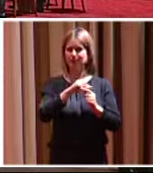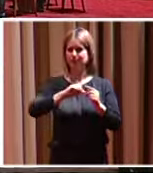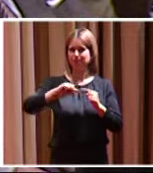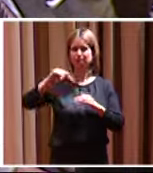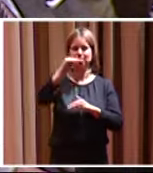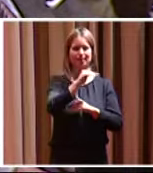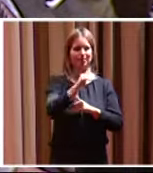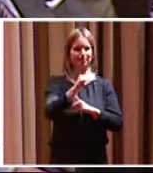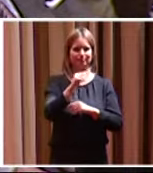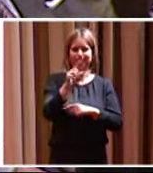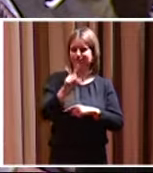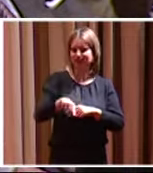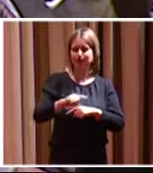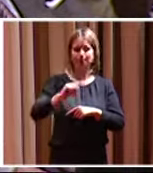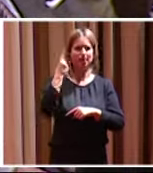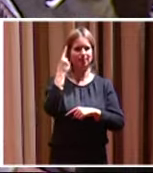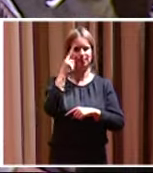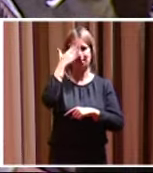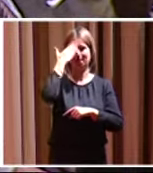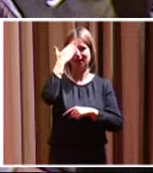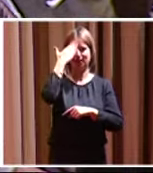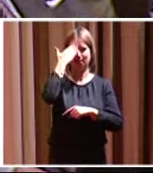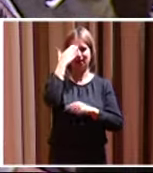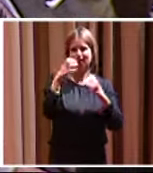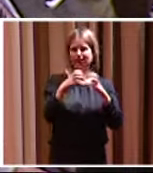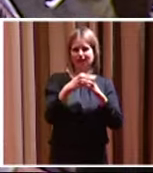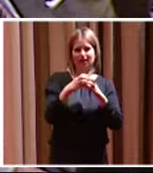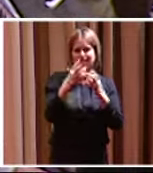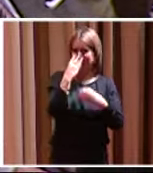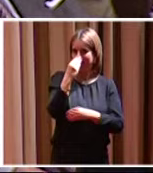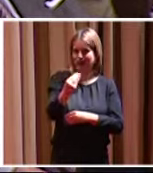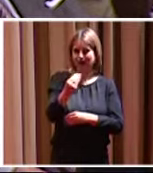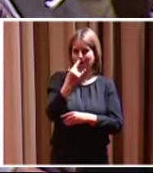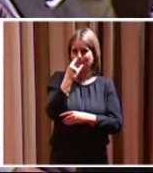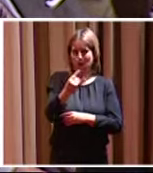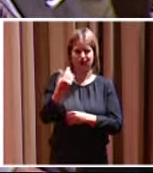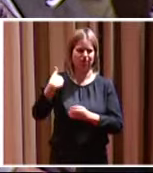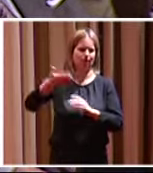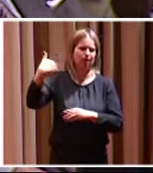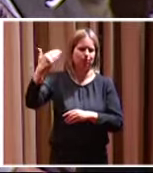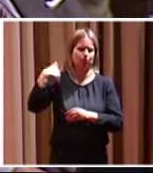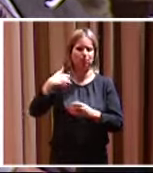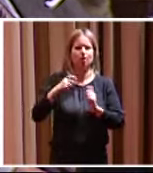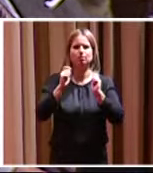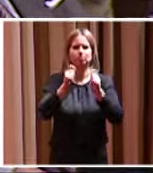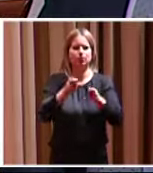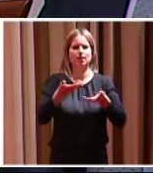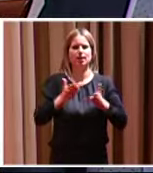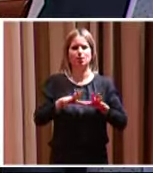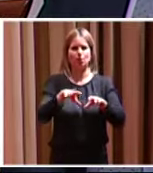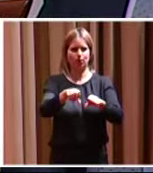un enamorado de Granada y ya ejerce desde hace tiempo de ese hijo adoptivo que es de nuestra